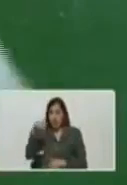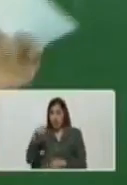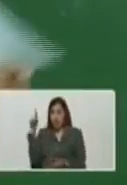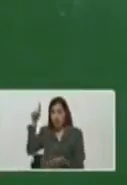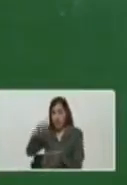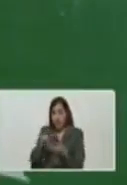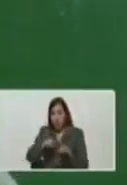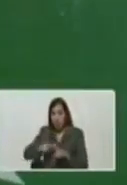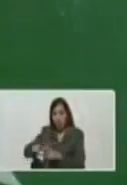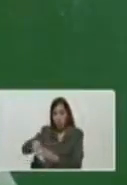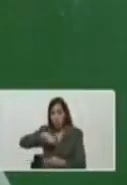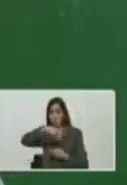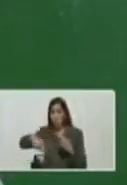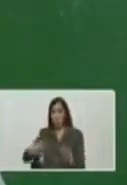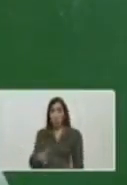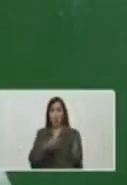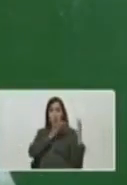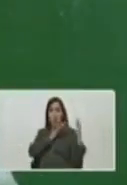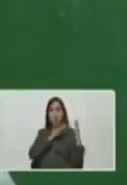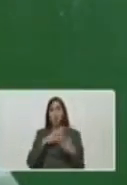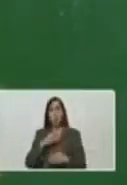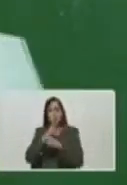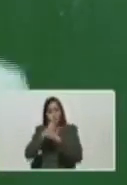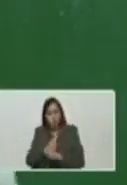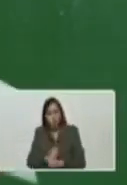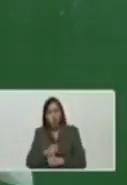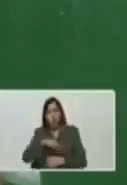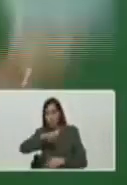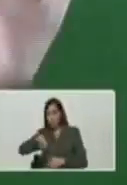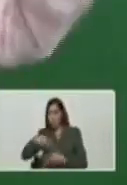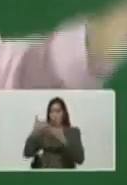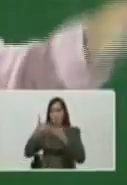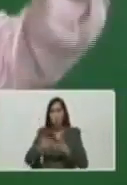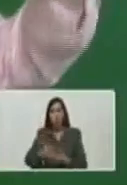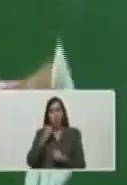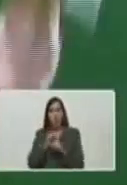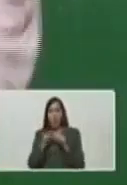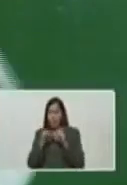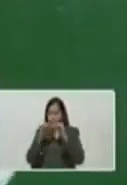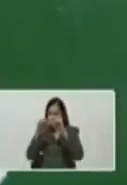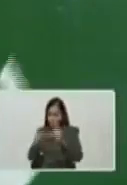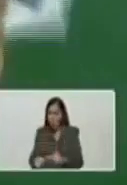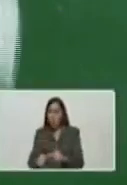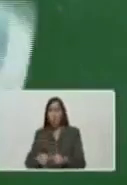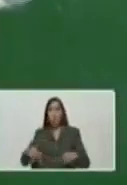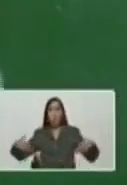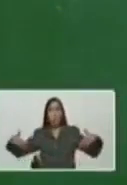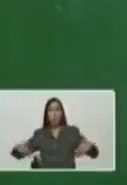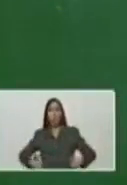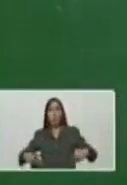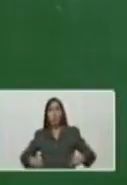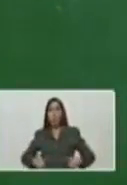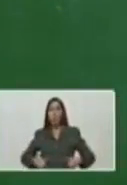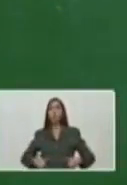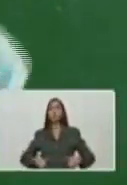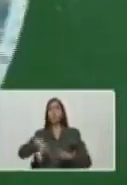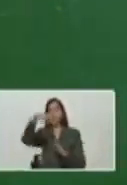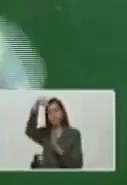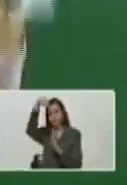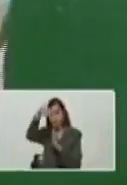la revolución y la confianza que usted nos ha dado, seguir trabajando incansablemente por seguir